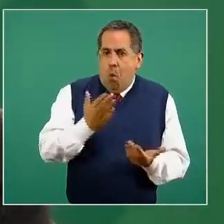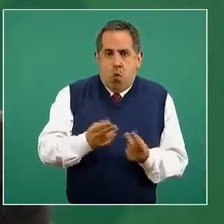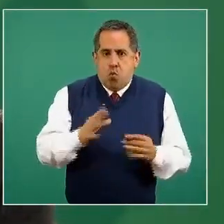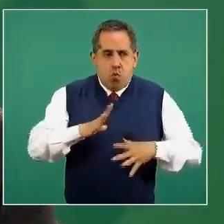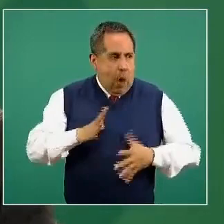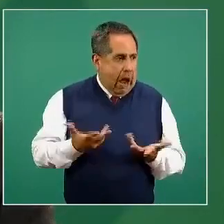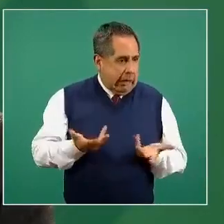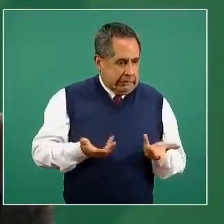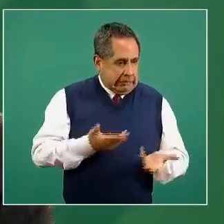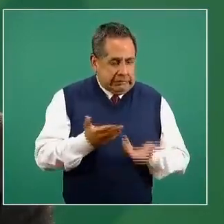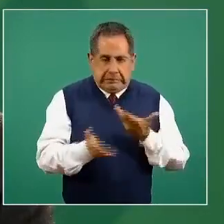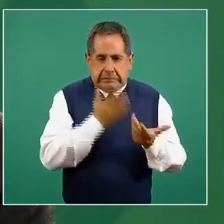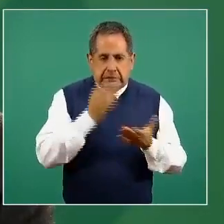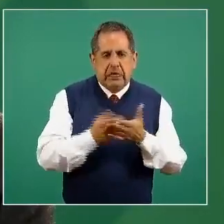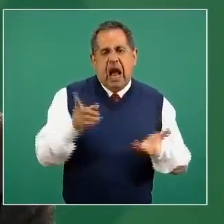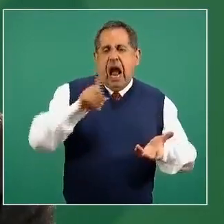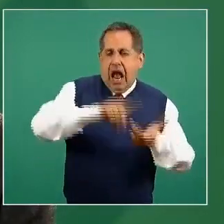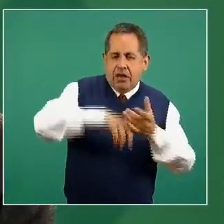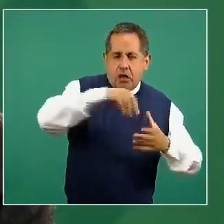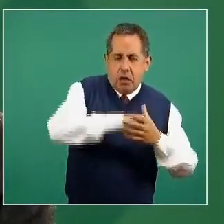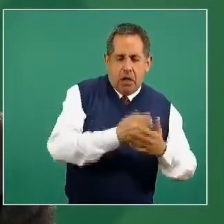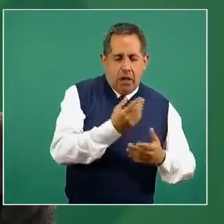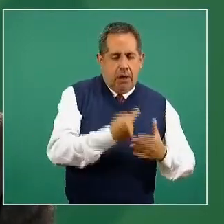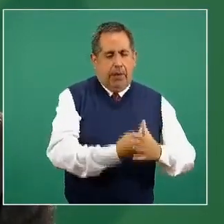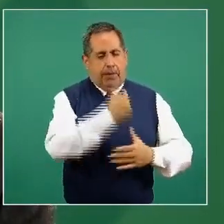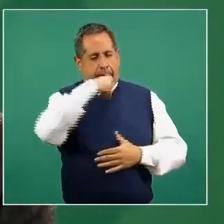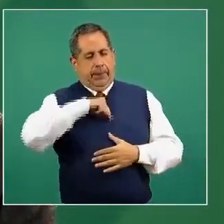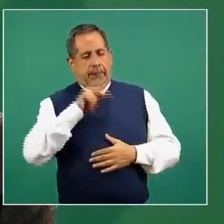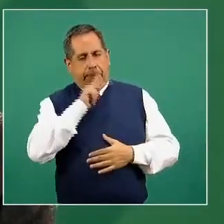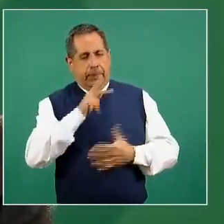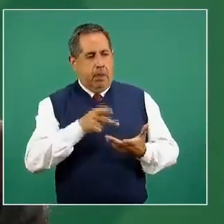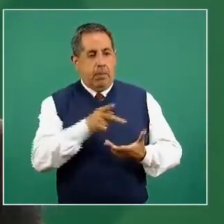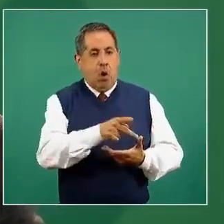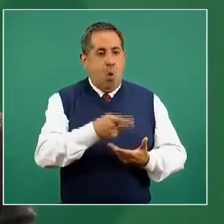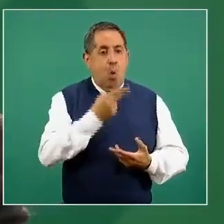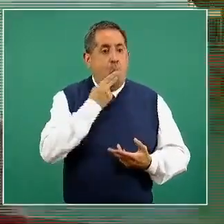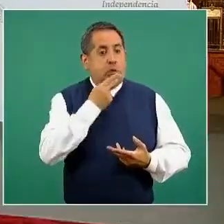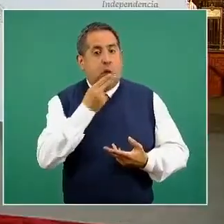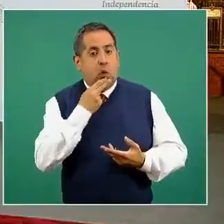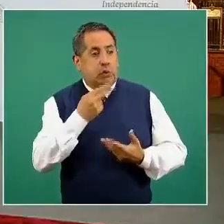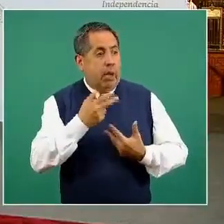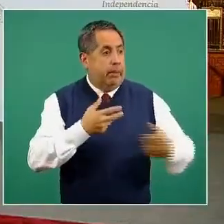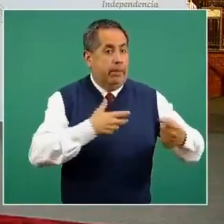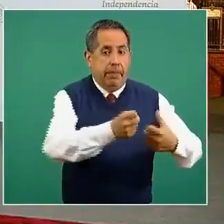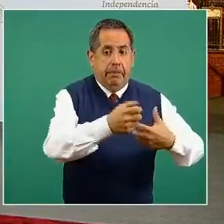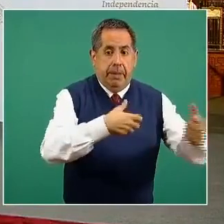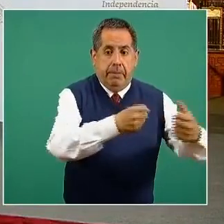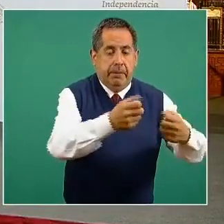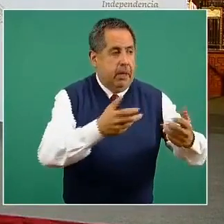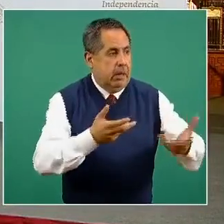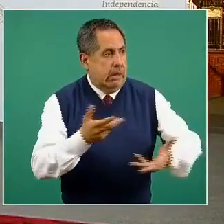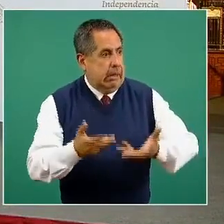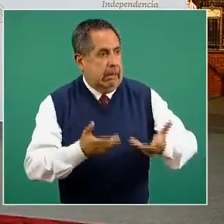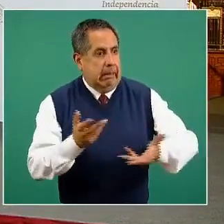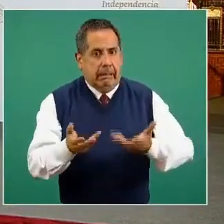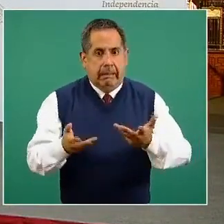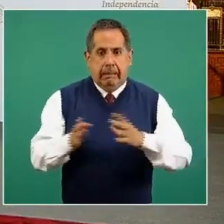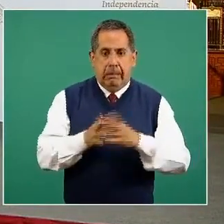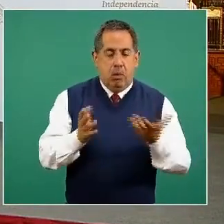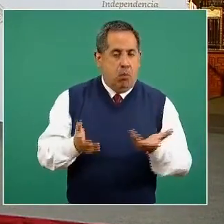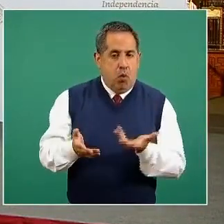se almacena el oxígeno, y al ser utilizados por distintas personas, mayormente en el tránsito